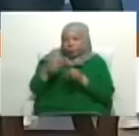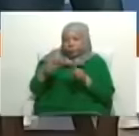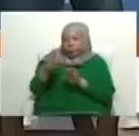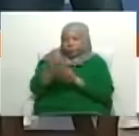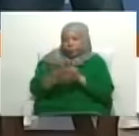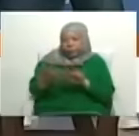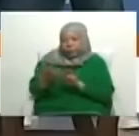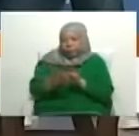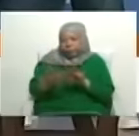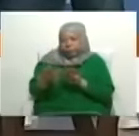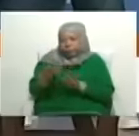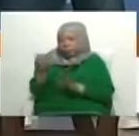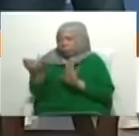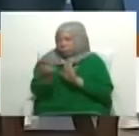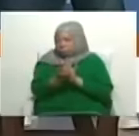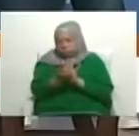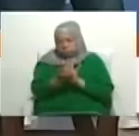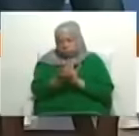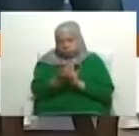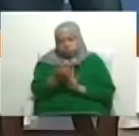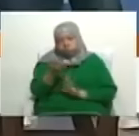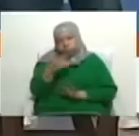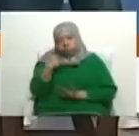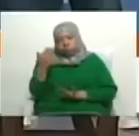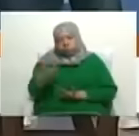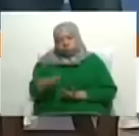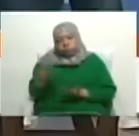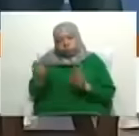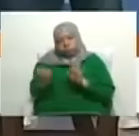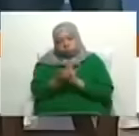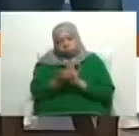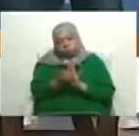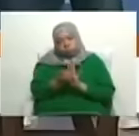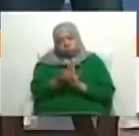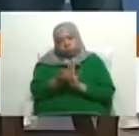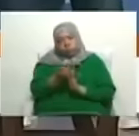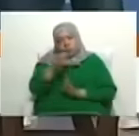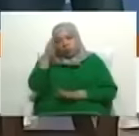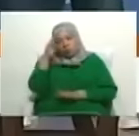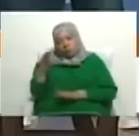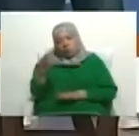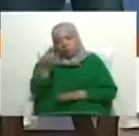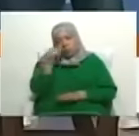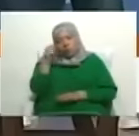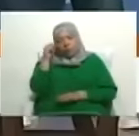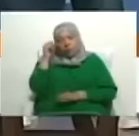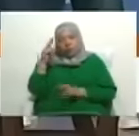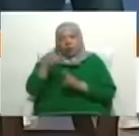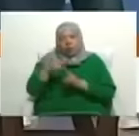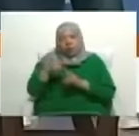Es verdad, para asesinar, robar el parque de armas, asesinar a nuestros gloriosos soldados y soldadas que estaban allí,